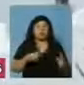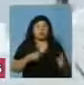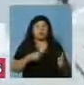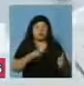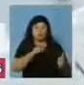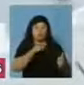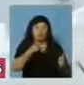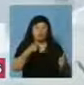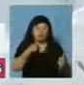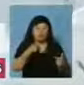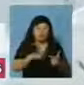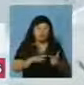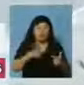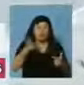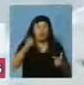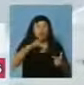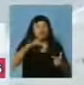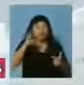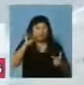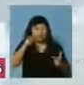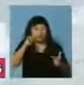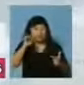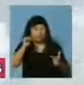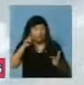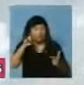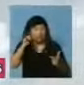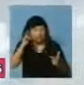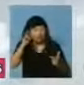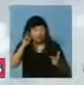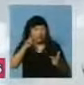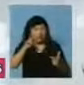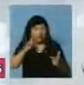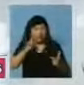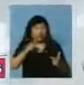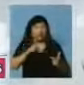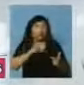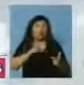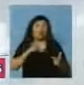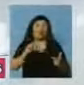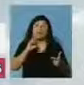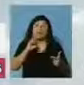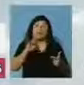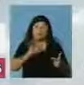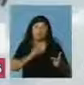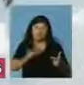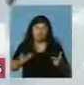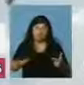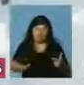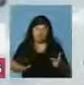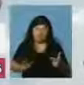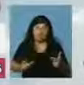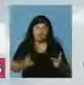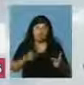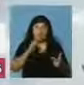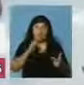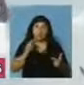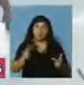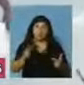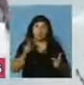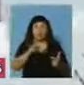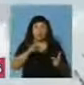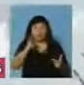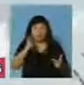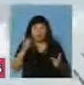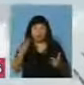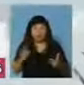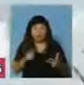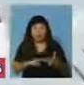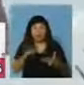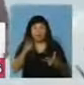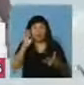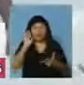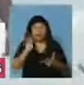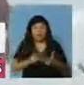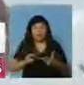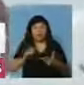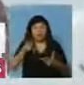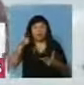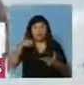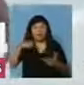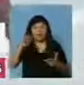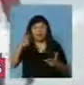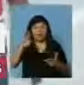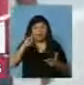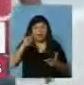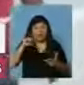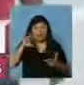sacerdote Antonio Gabrielli, está la vicedirectora de la escuela 253, está la doctora Vivanco, Ana